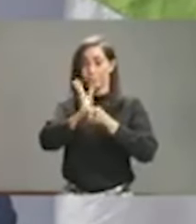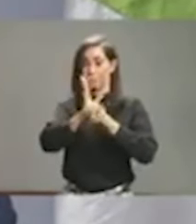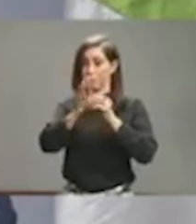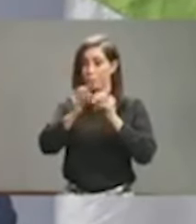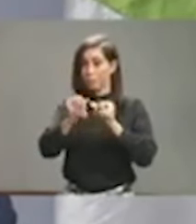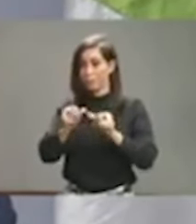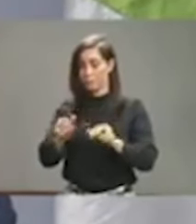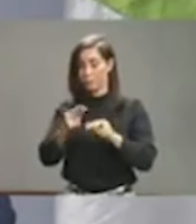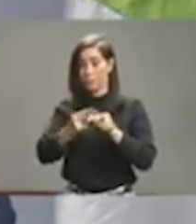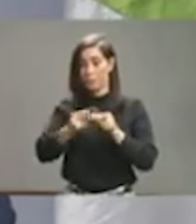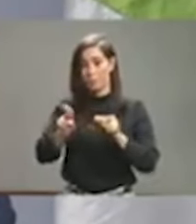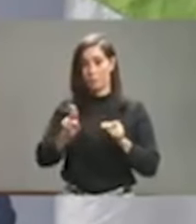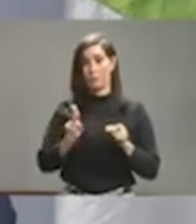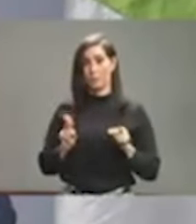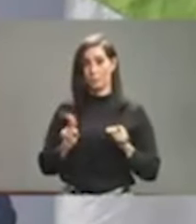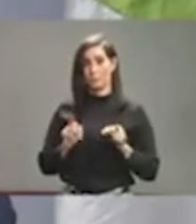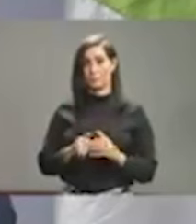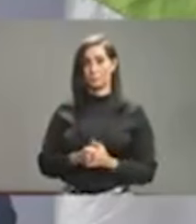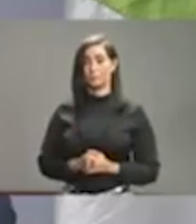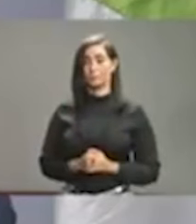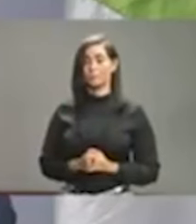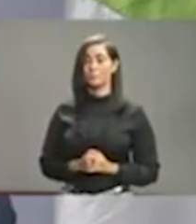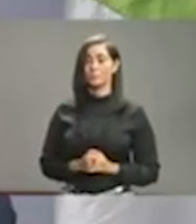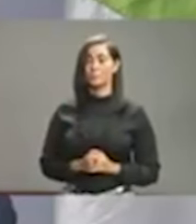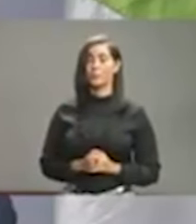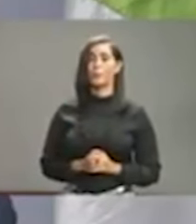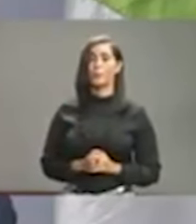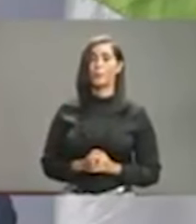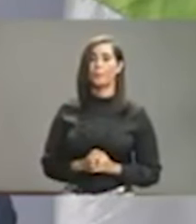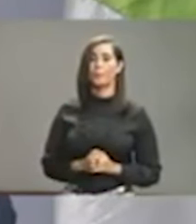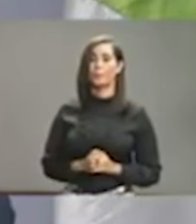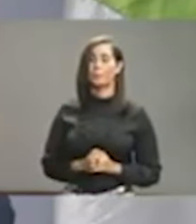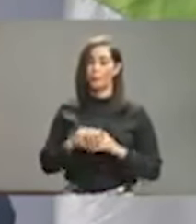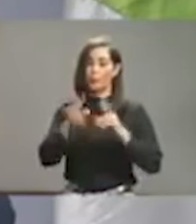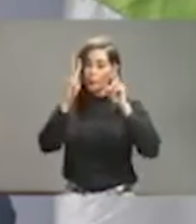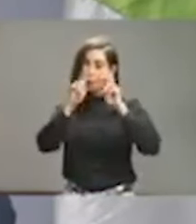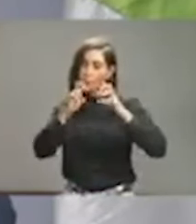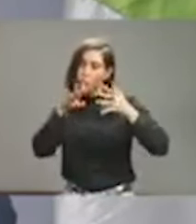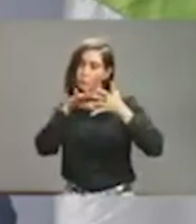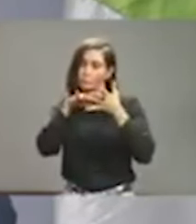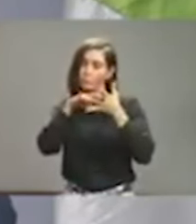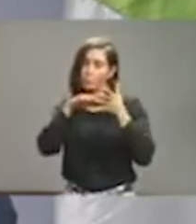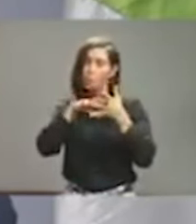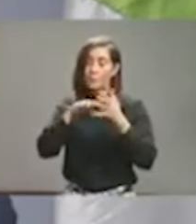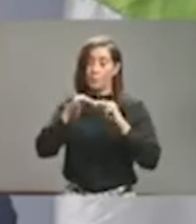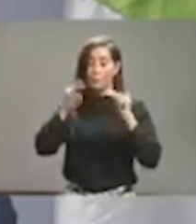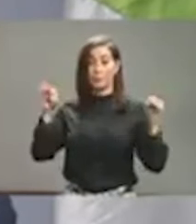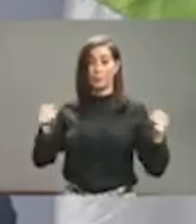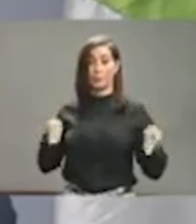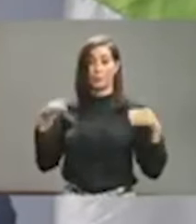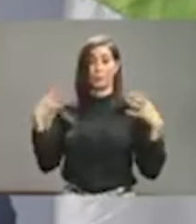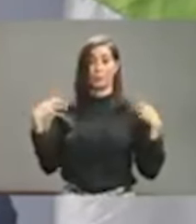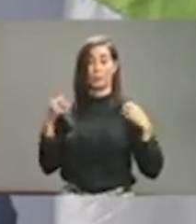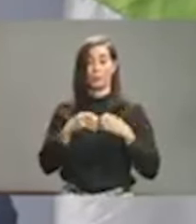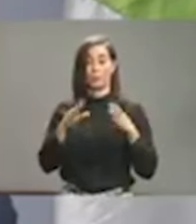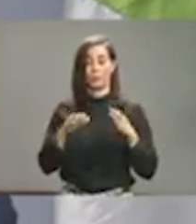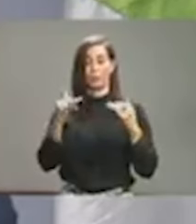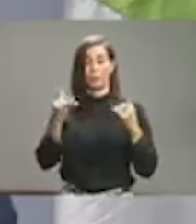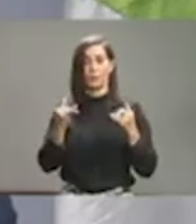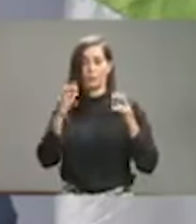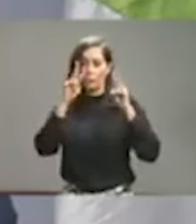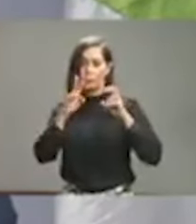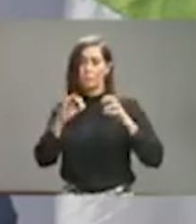tiempo. Los estudios que el Ministerio está haciendo hasta el día de hoy